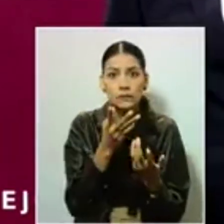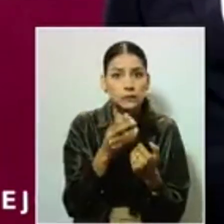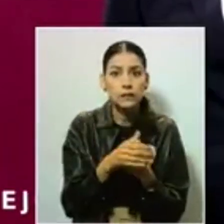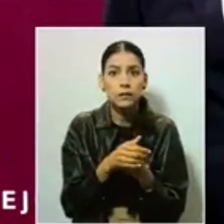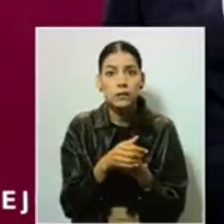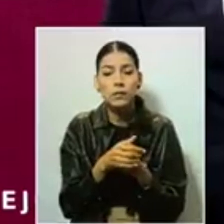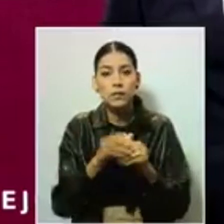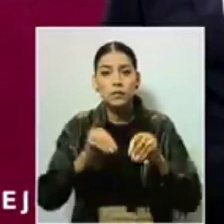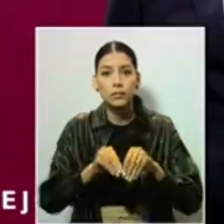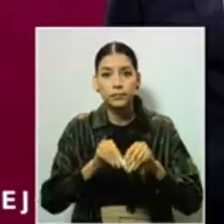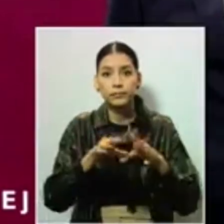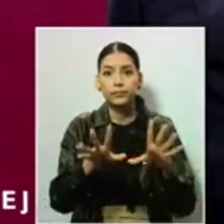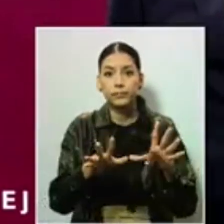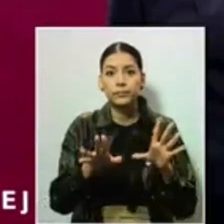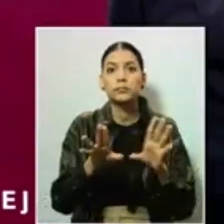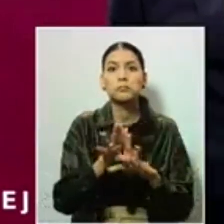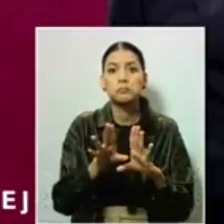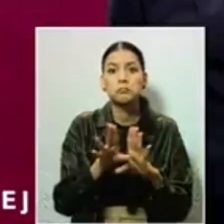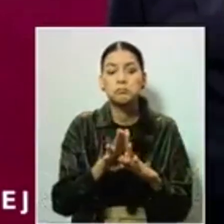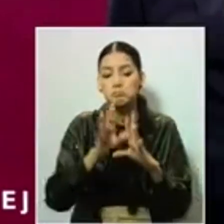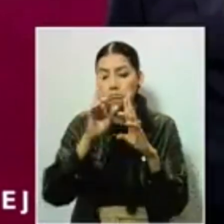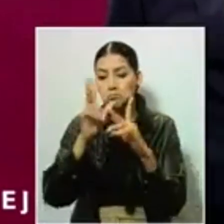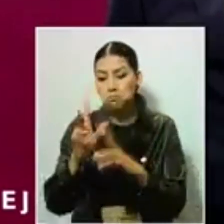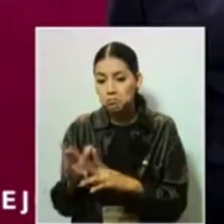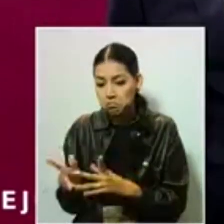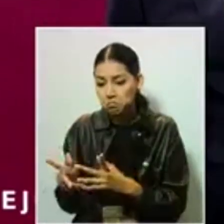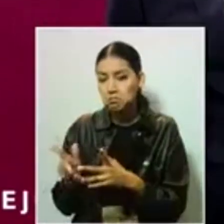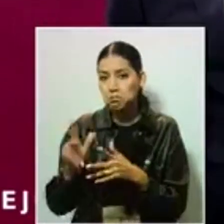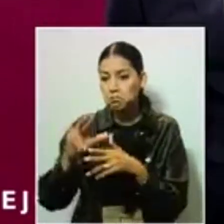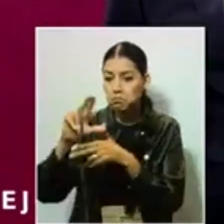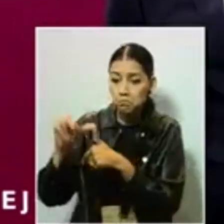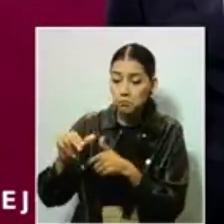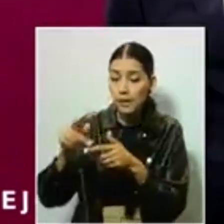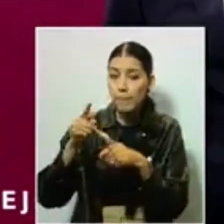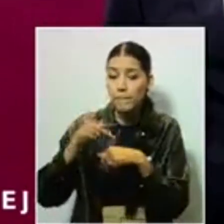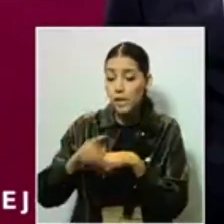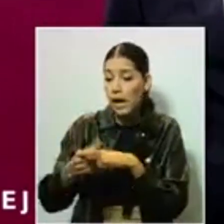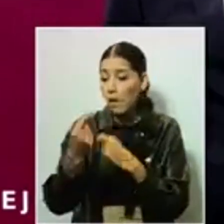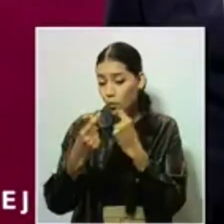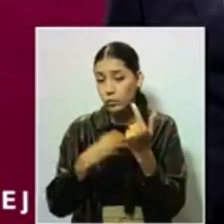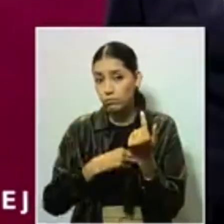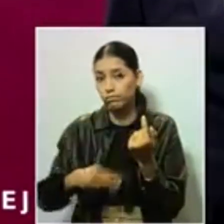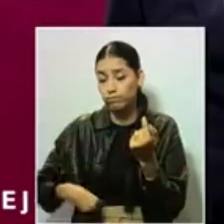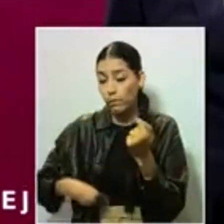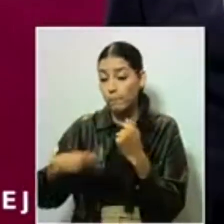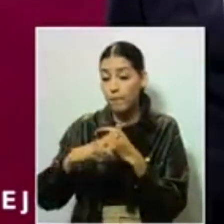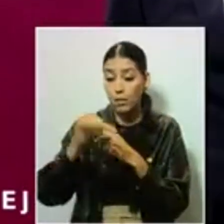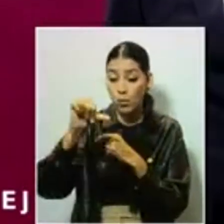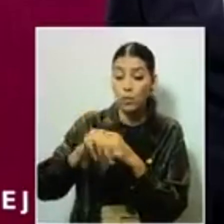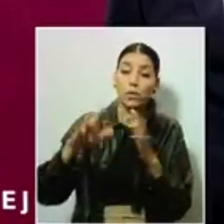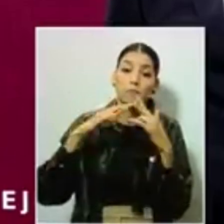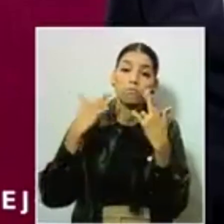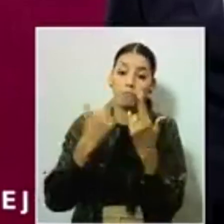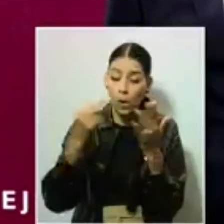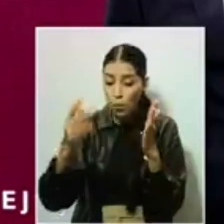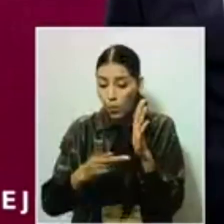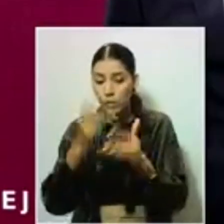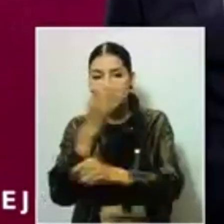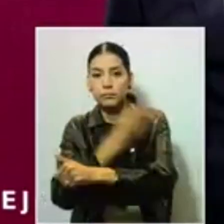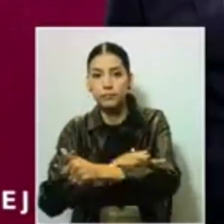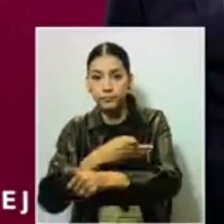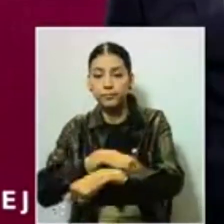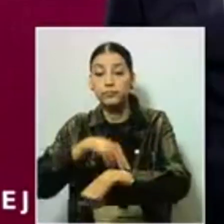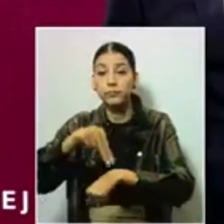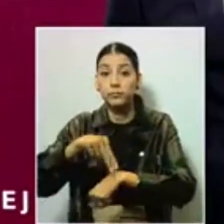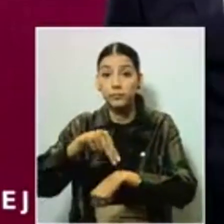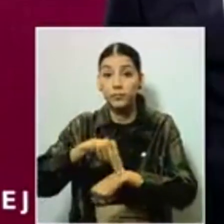menos declaratoria de desastre para algunos municipios hoy tenemos reunión de nueva cuenta en la tarde con la doctora Claudia